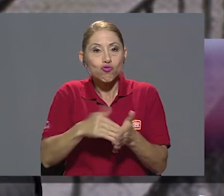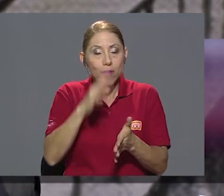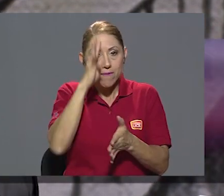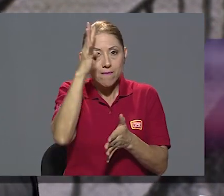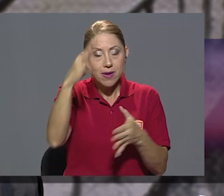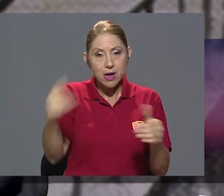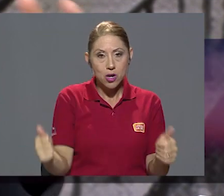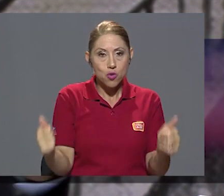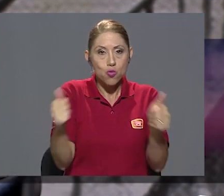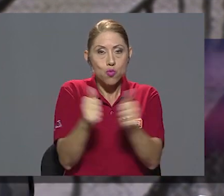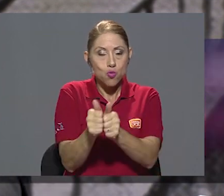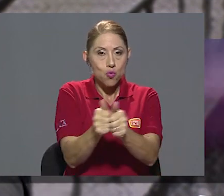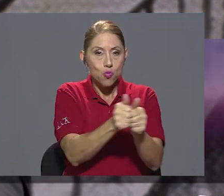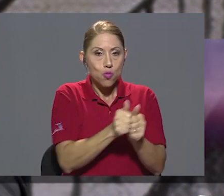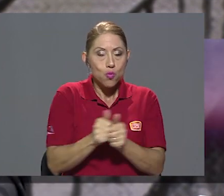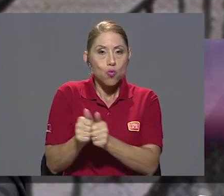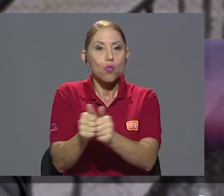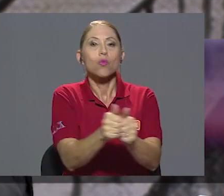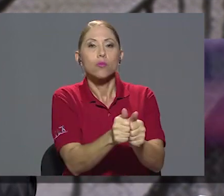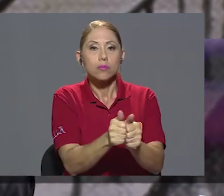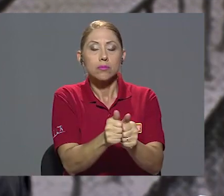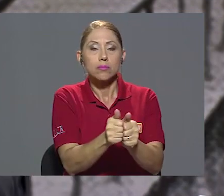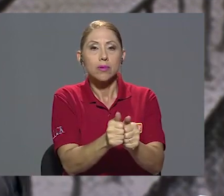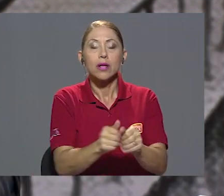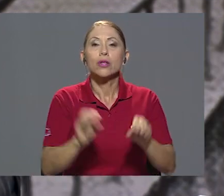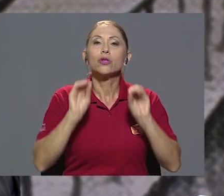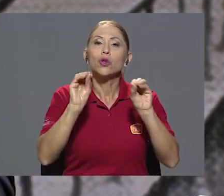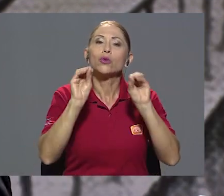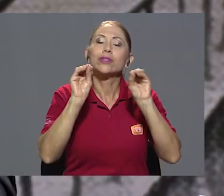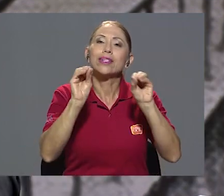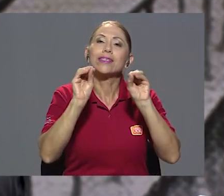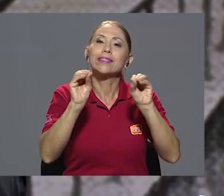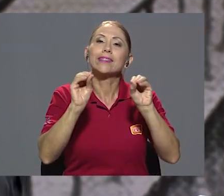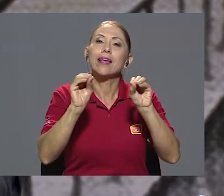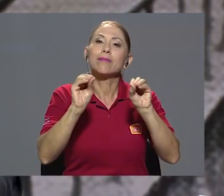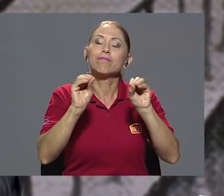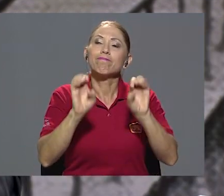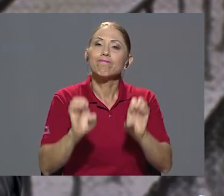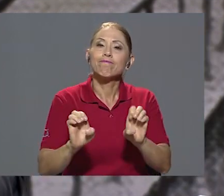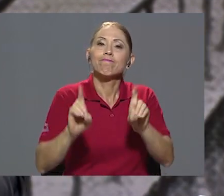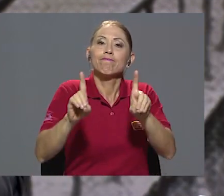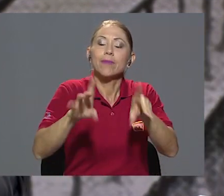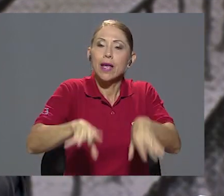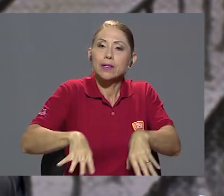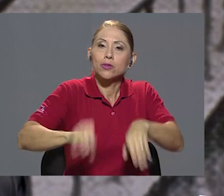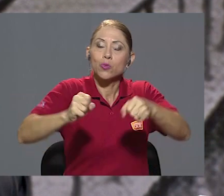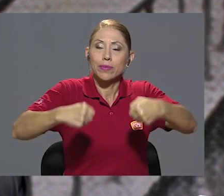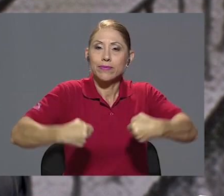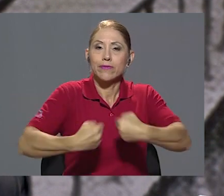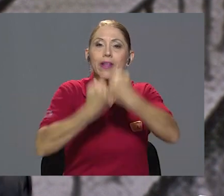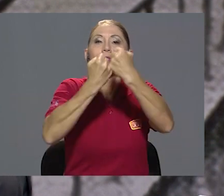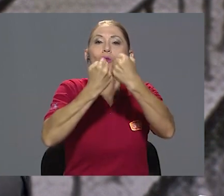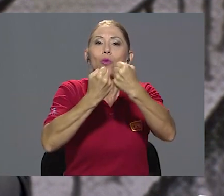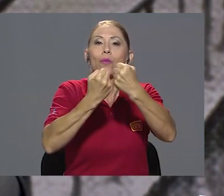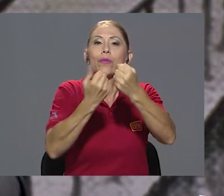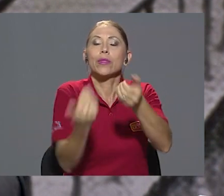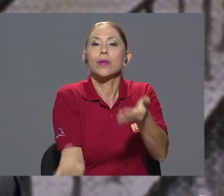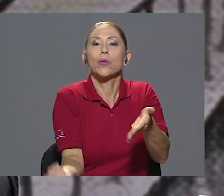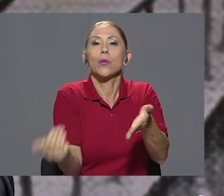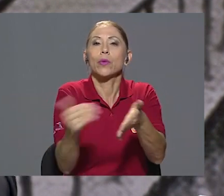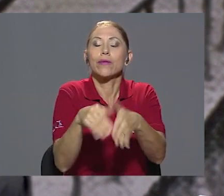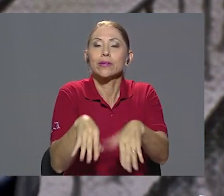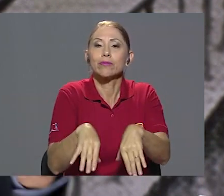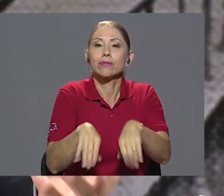juntos. Con ello, la docencia asume el reto de poder recuperar